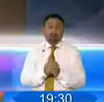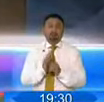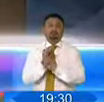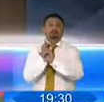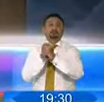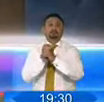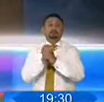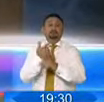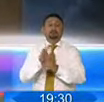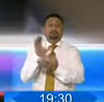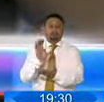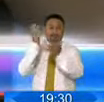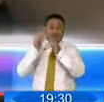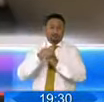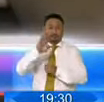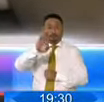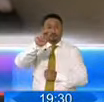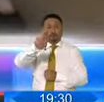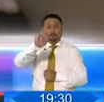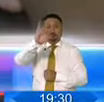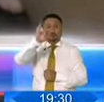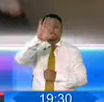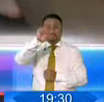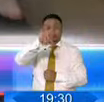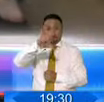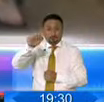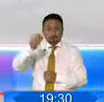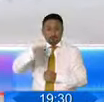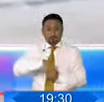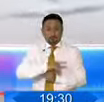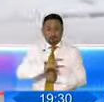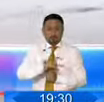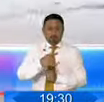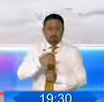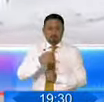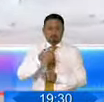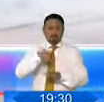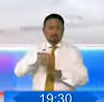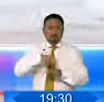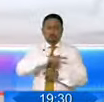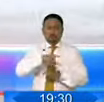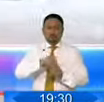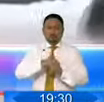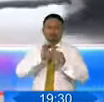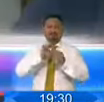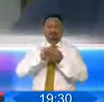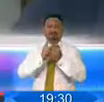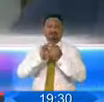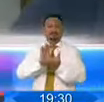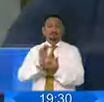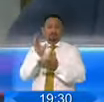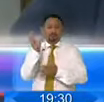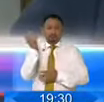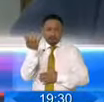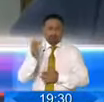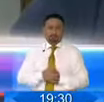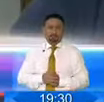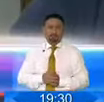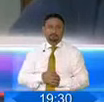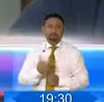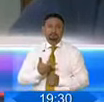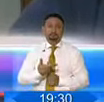Jorge Bustillos indica que se trata de un episodio cíclico que ocurre de forma natural en el planeta al que llamamos cambio climático. dentro del contexto de las